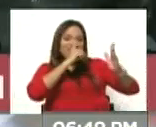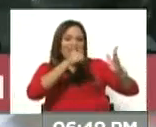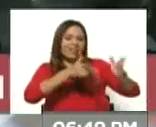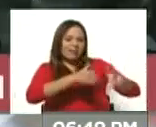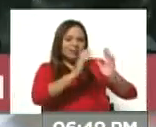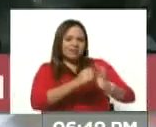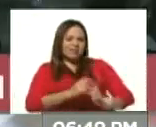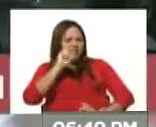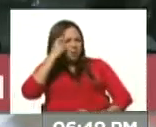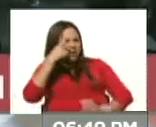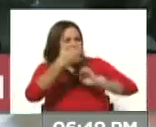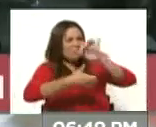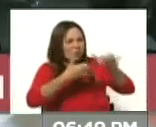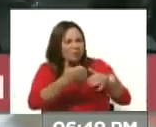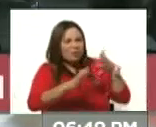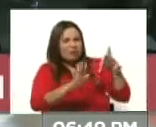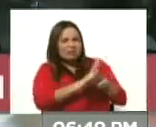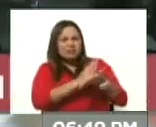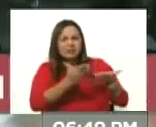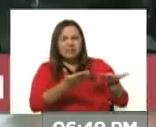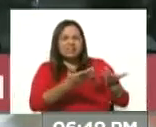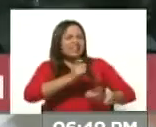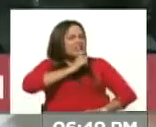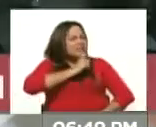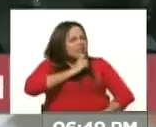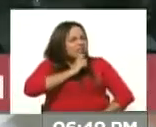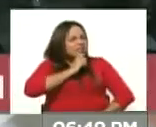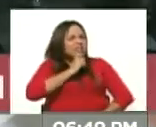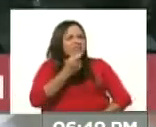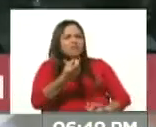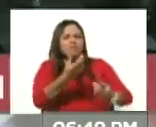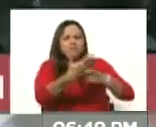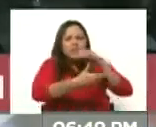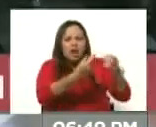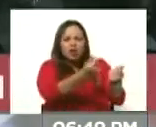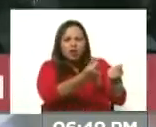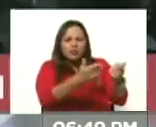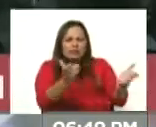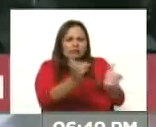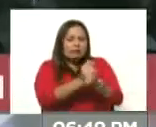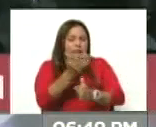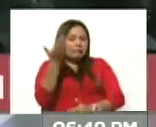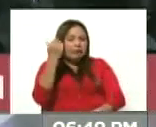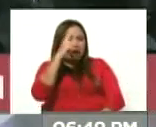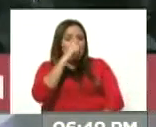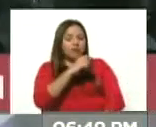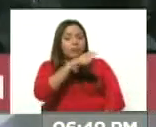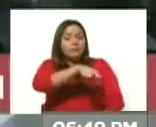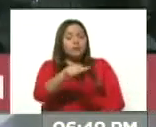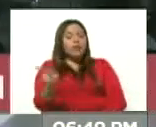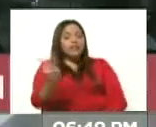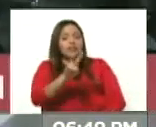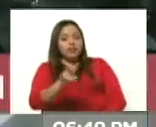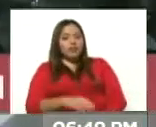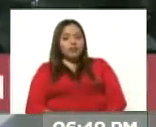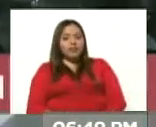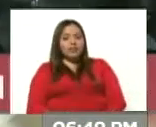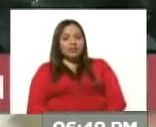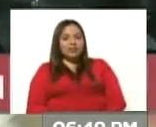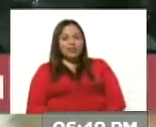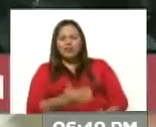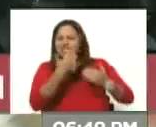la crisis tuvo la misma fin su situación económica en el que nos encontrábamos los venezolanos con niveles